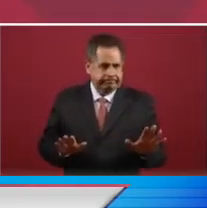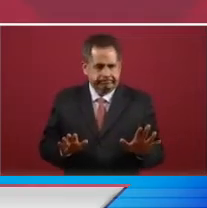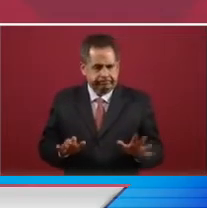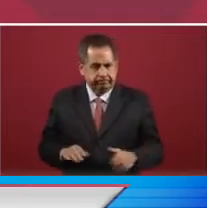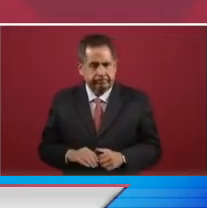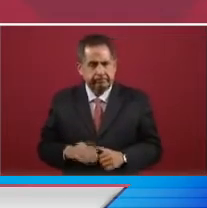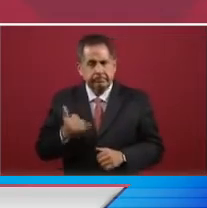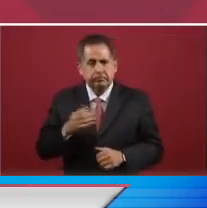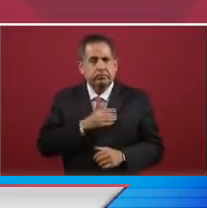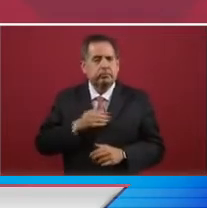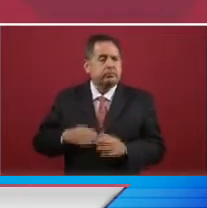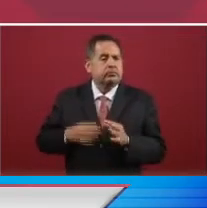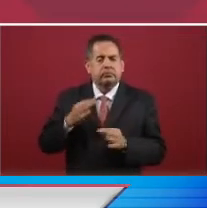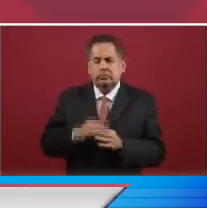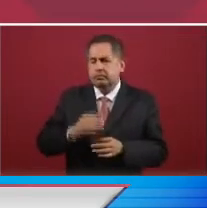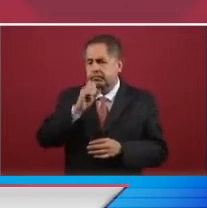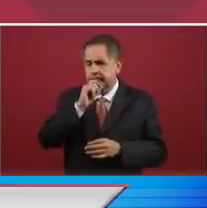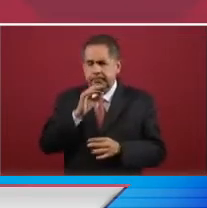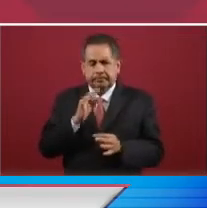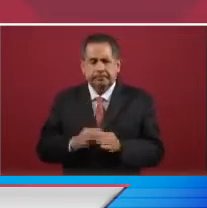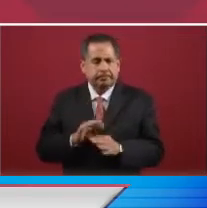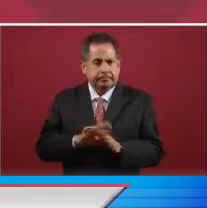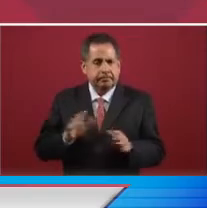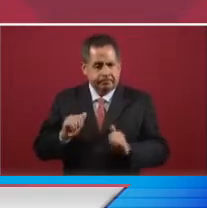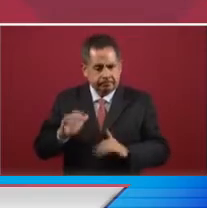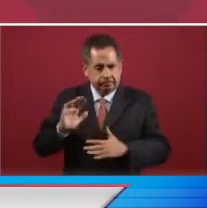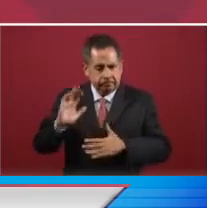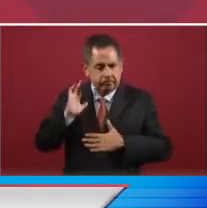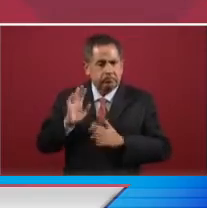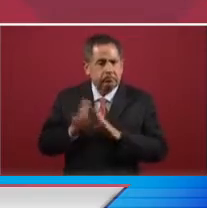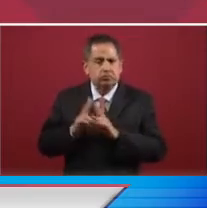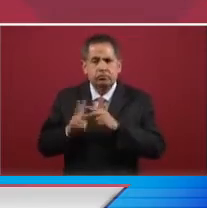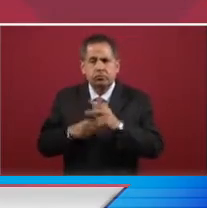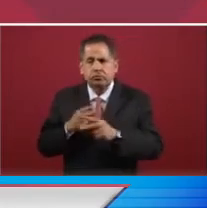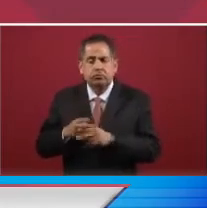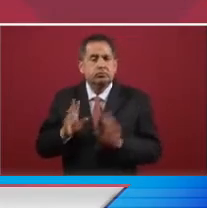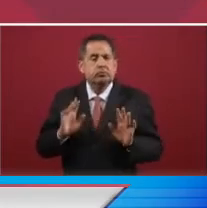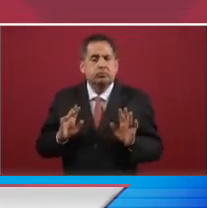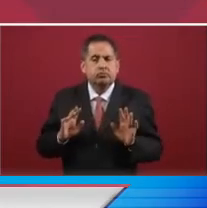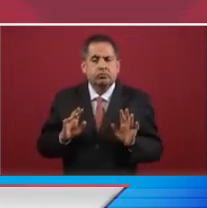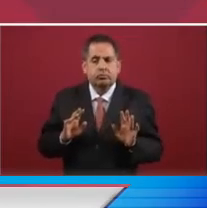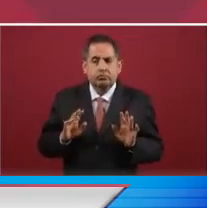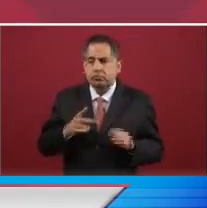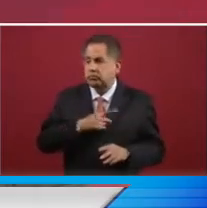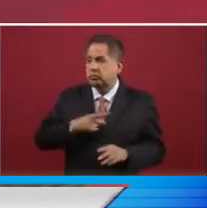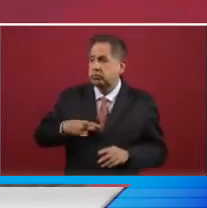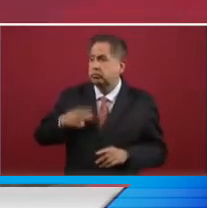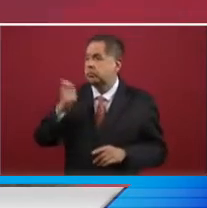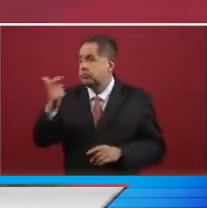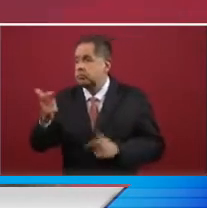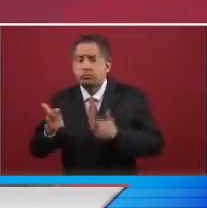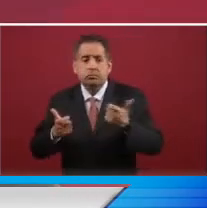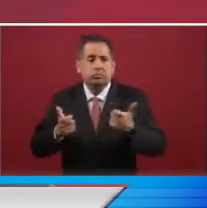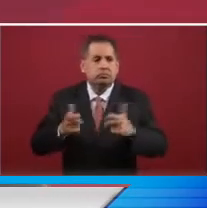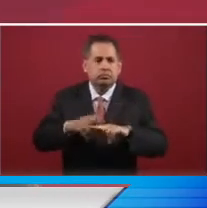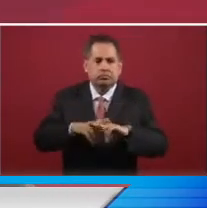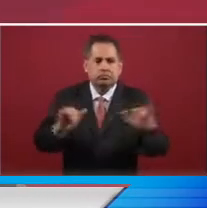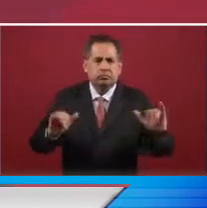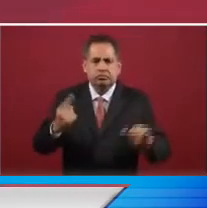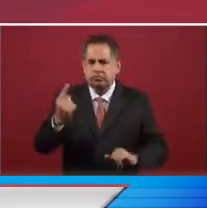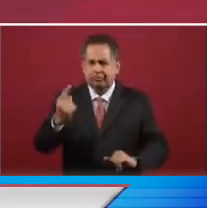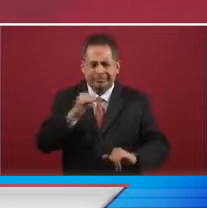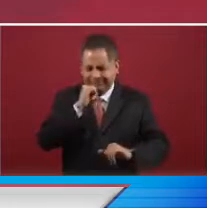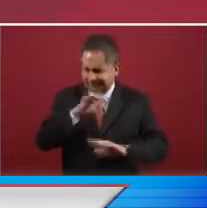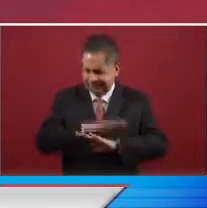gobierno federal será el accionista principal, y finalmente con la construcción del aeropuerto en Santa Lucía. Esto a pesar de la lluvia de amparos, por lo que